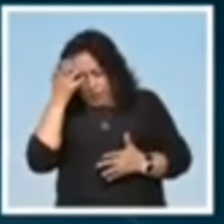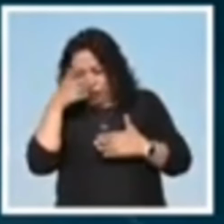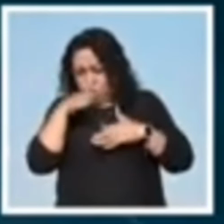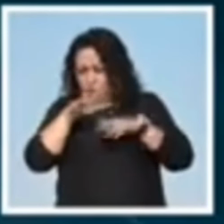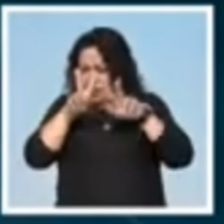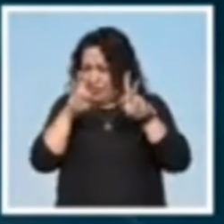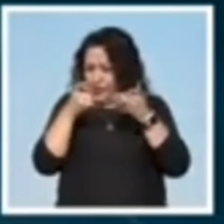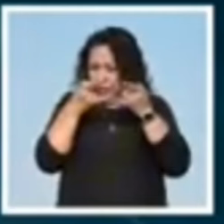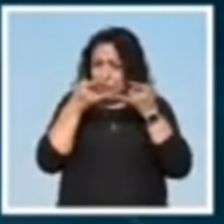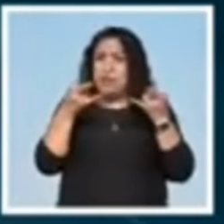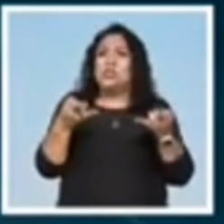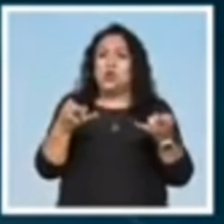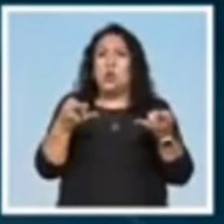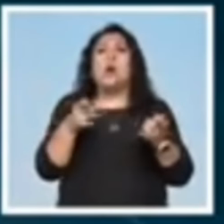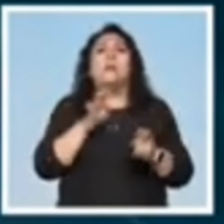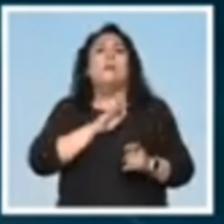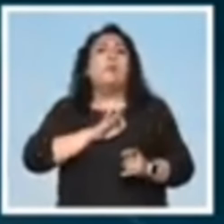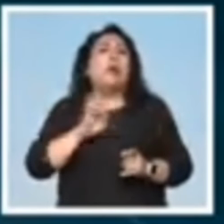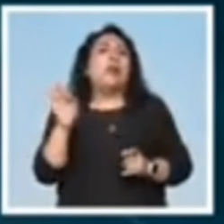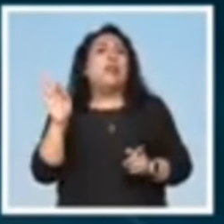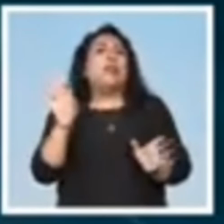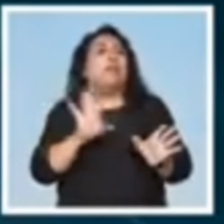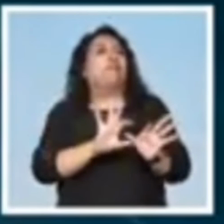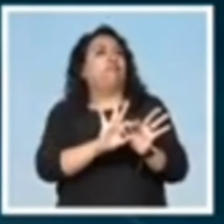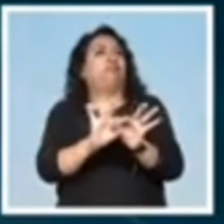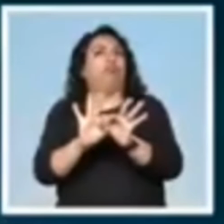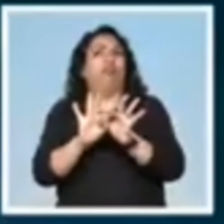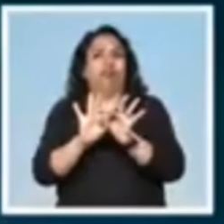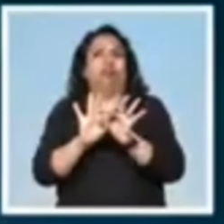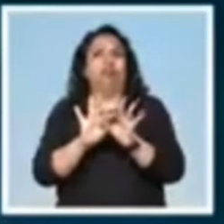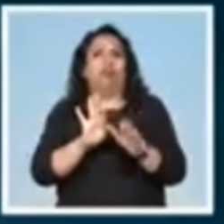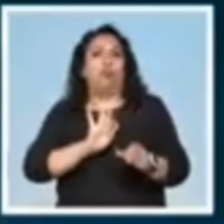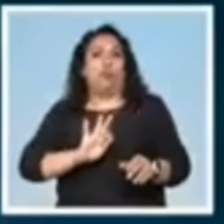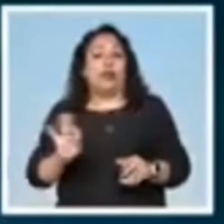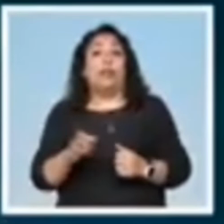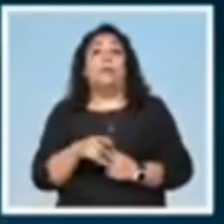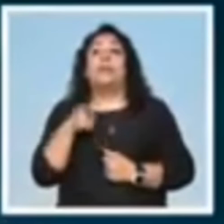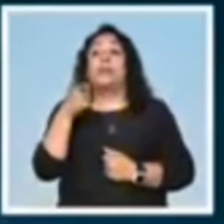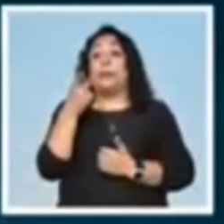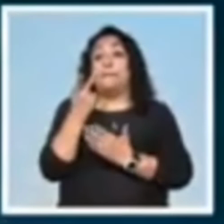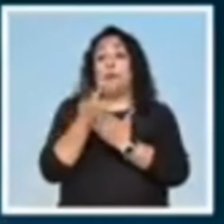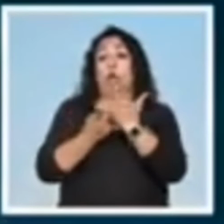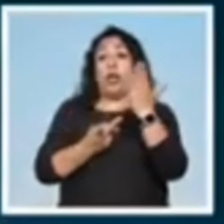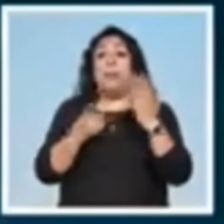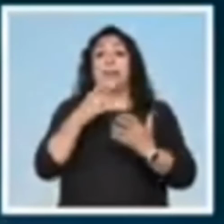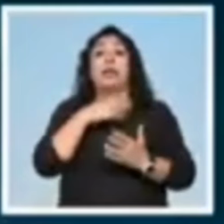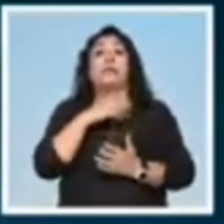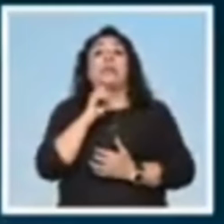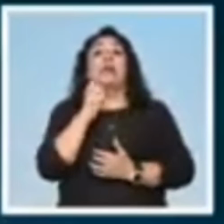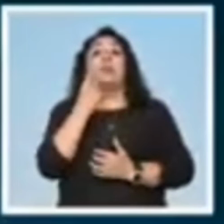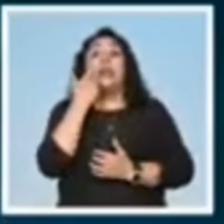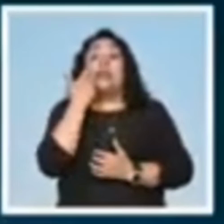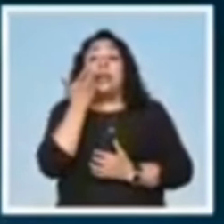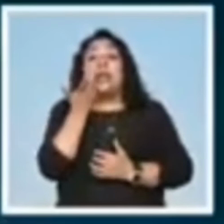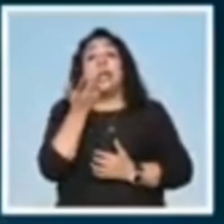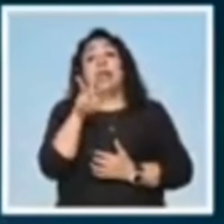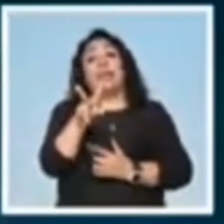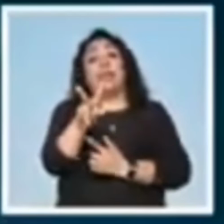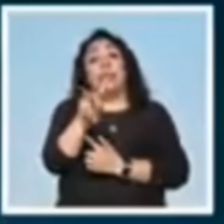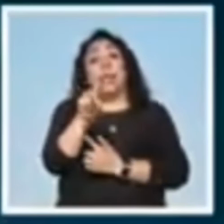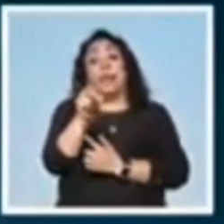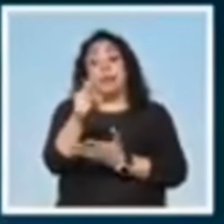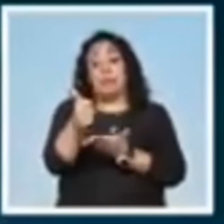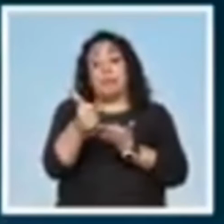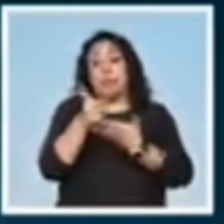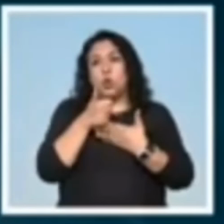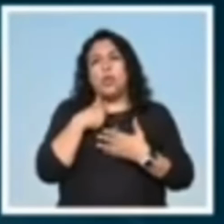lo histórico pueden tener como una sinergia Total no con este programa capital 21 Busca crear una televisión que